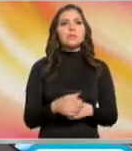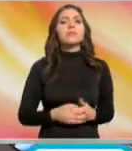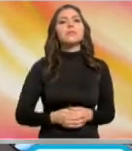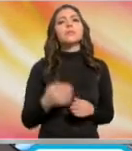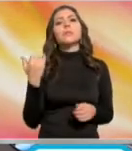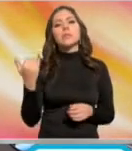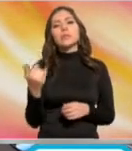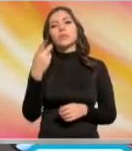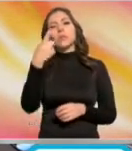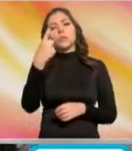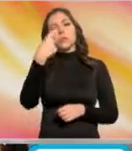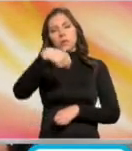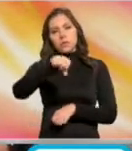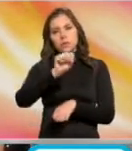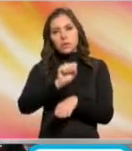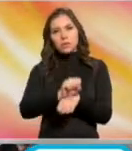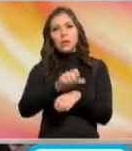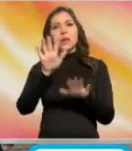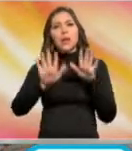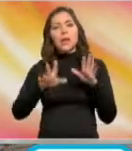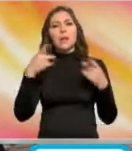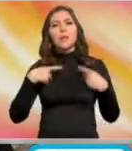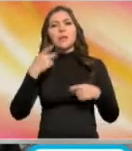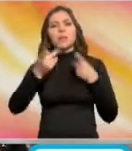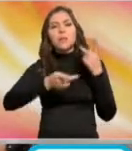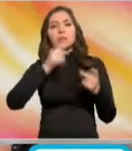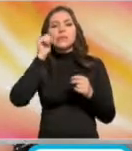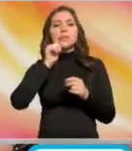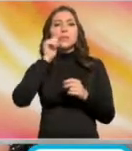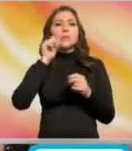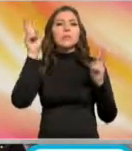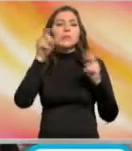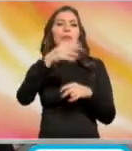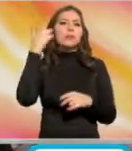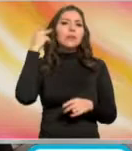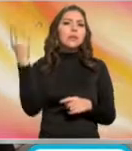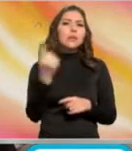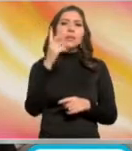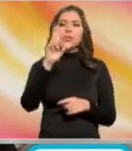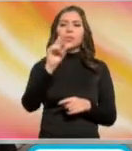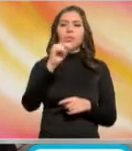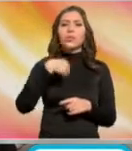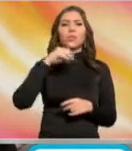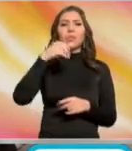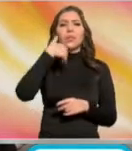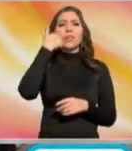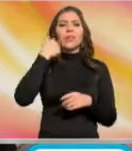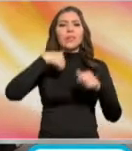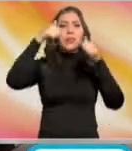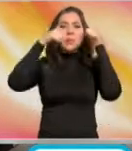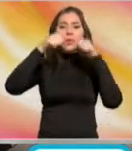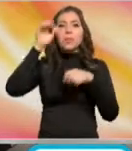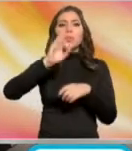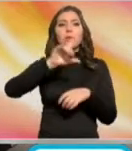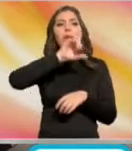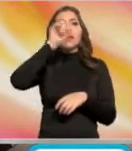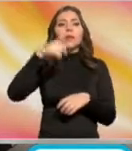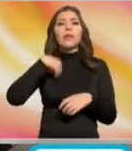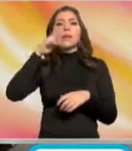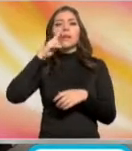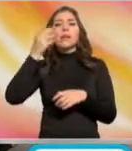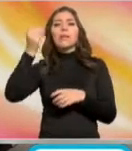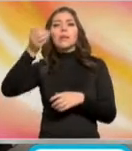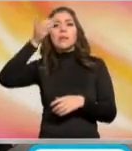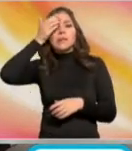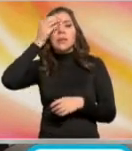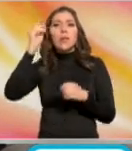ejemplo, durante esta semana, porque luego es una pregunta o es un tema que yo de repente escucho mucho, ¿no? Me dicen, no, es que no me quiero hacer tal procedimiento porque voy a andar todo parchado o voy a